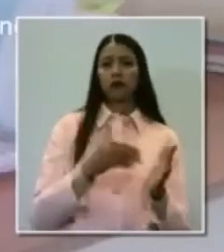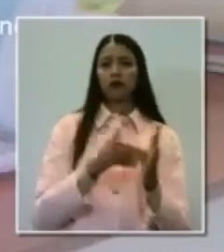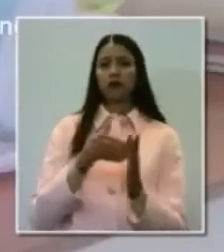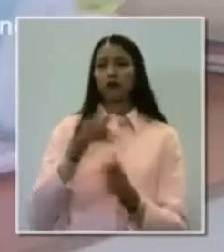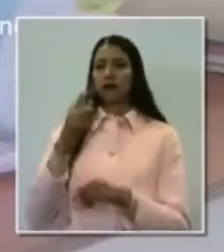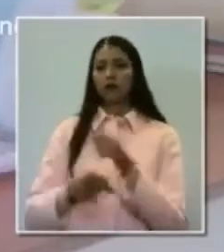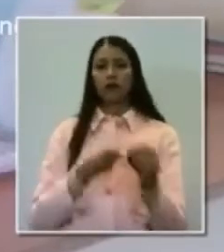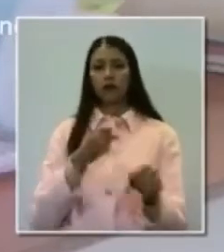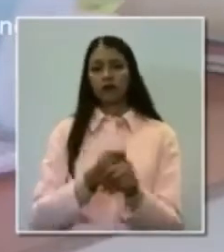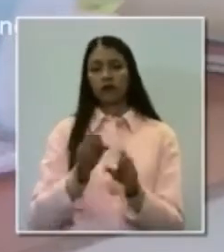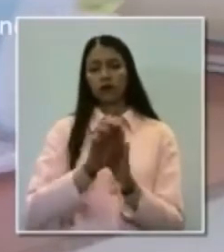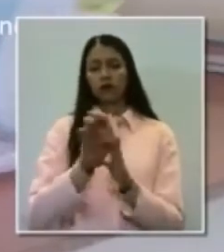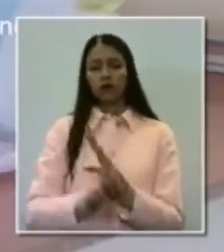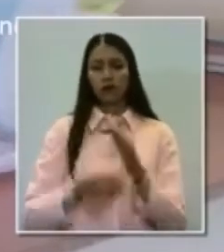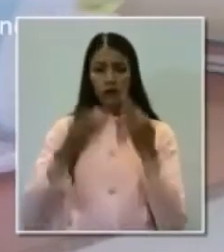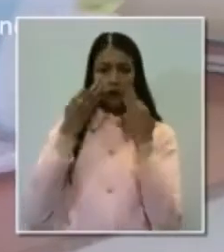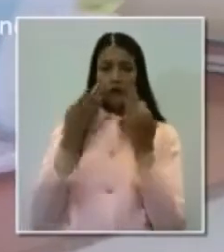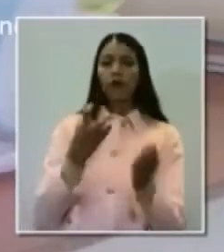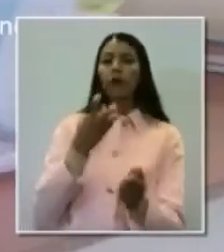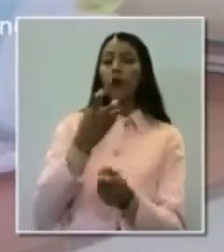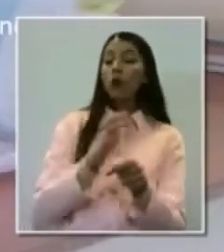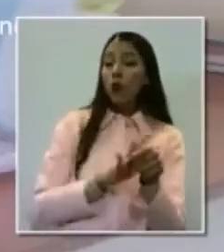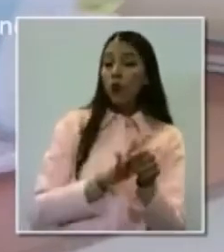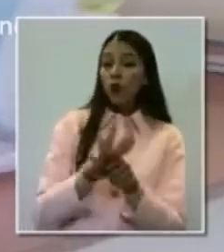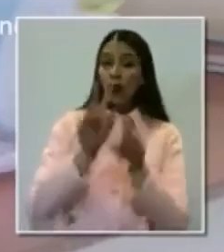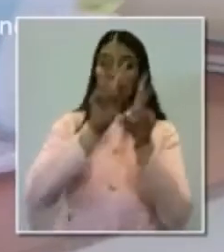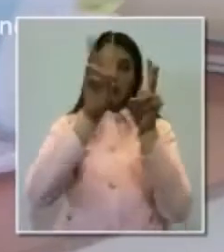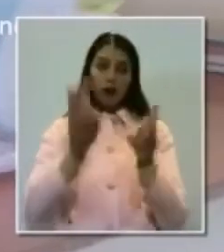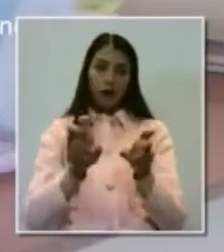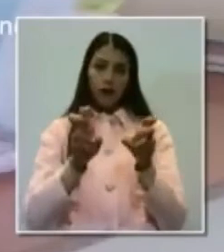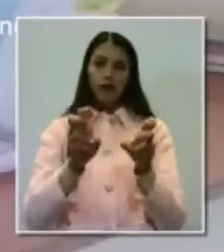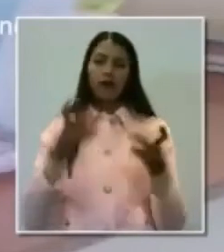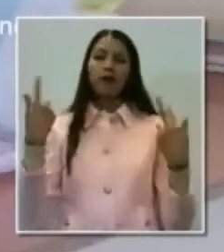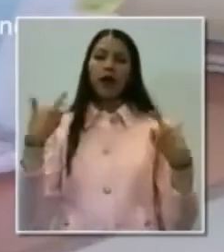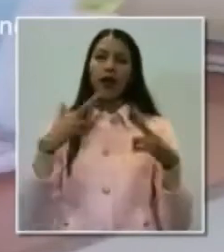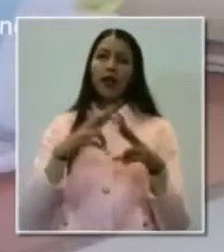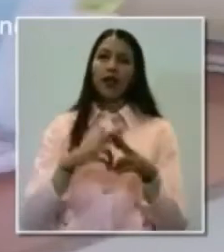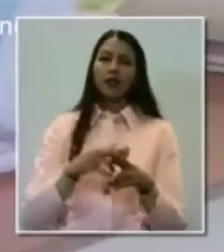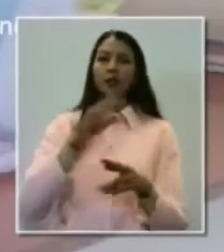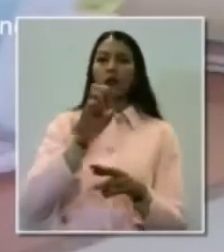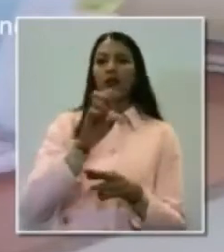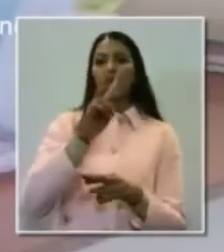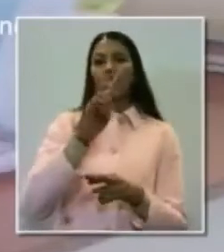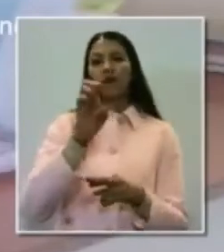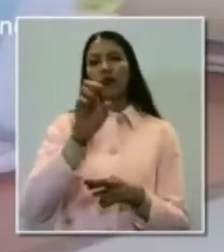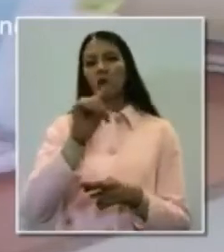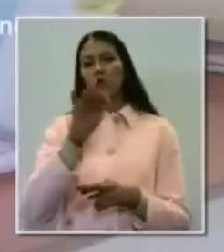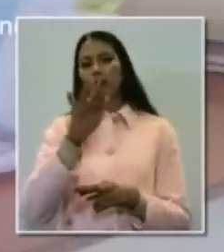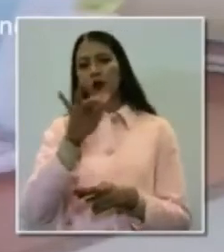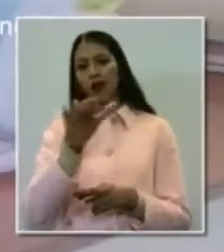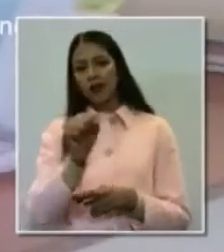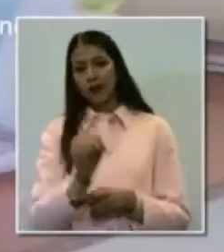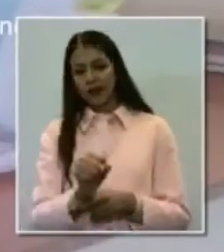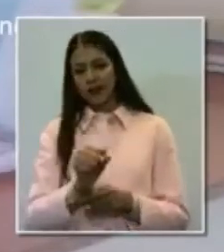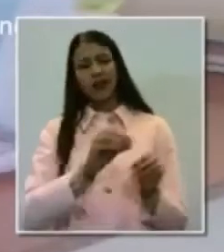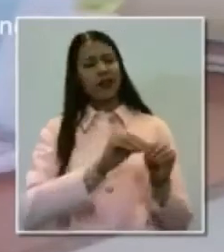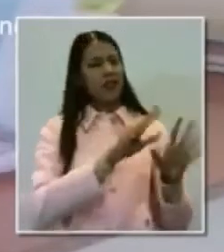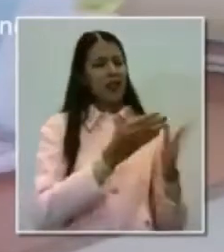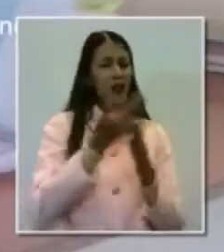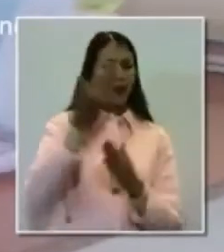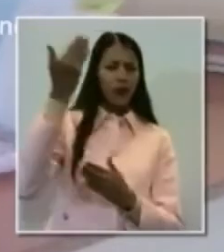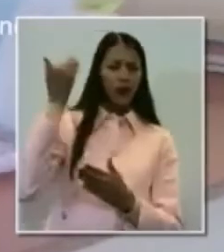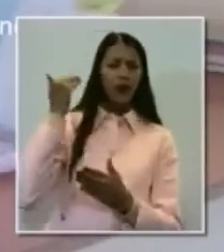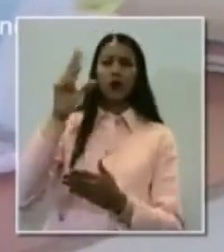pesos al año. Ejemplo de ello, el tema de los eventuales. Tema de los eventuales que ha quedado claro desde el principio que